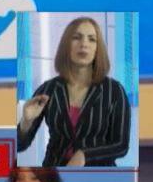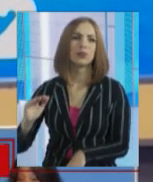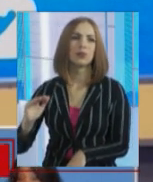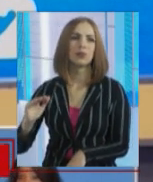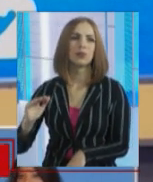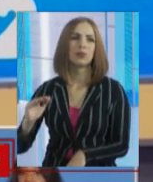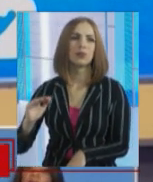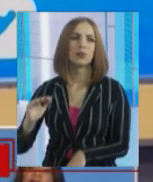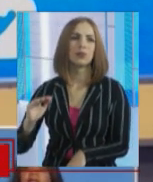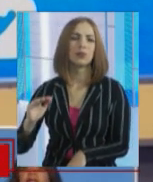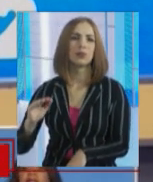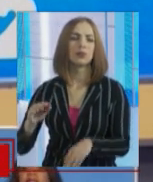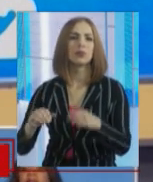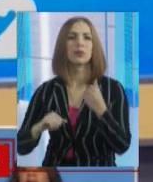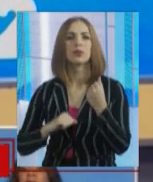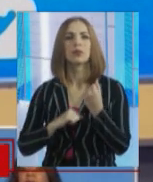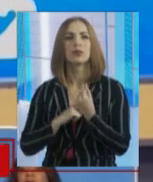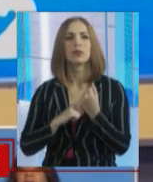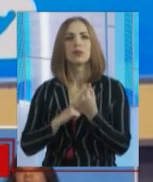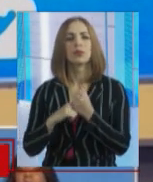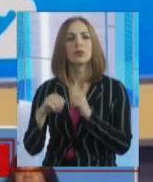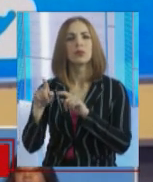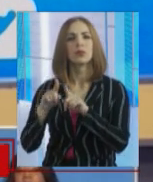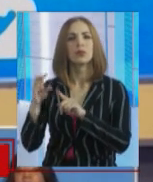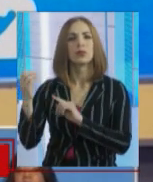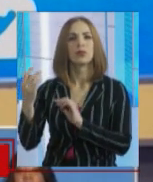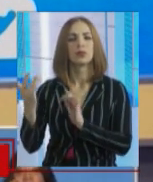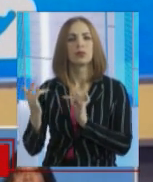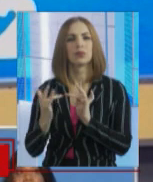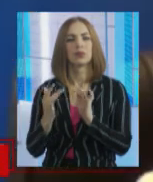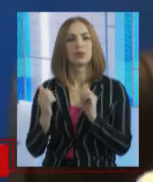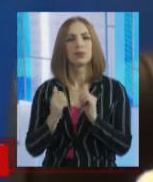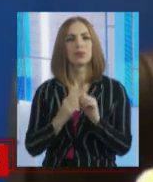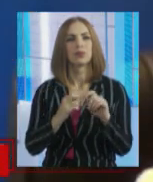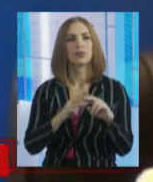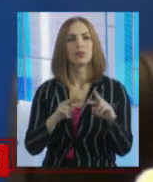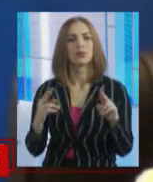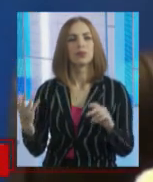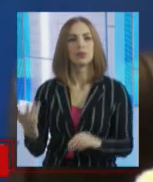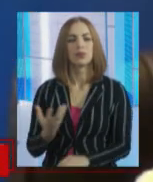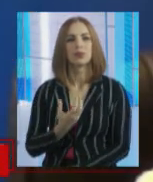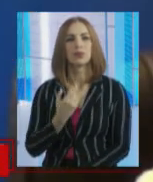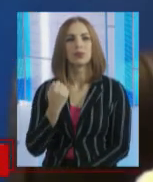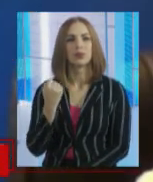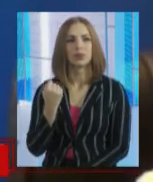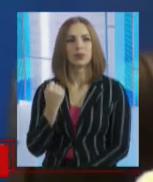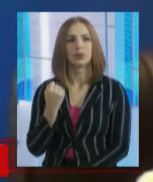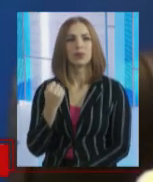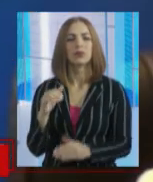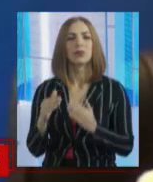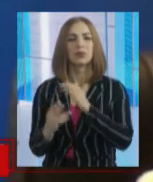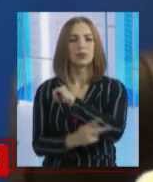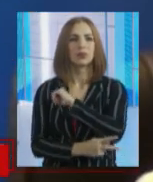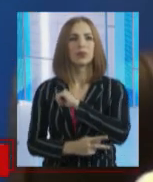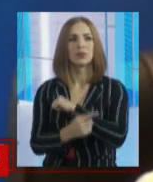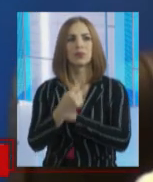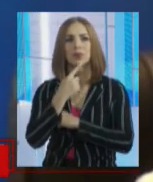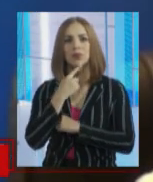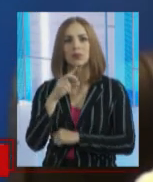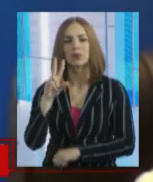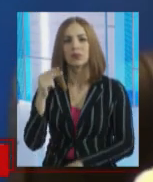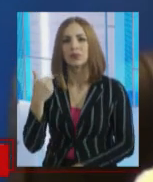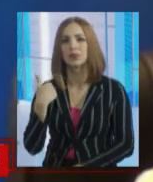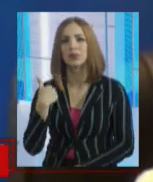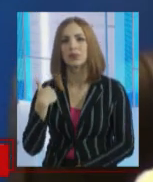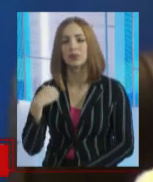apoyos específicos, también la Estrella se conecta con la diversidad y hemos logrado, como país, me dijeron que no lo tienen los